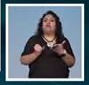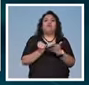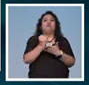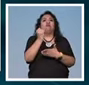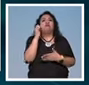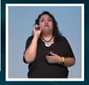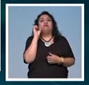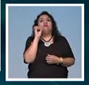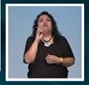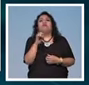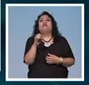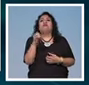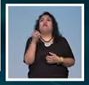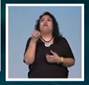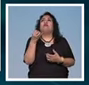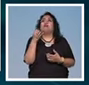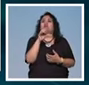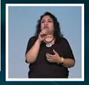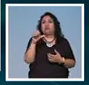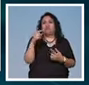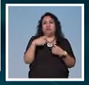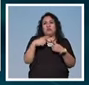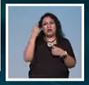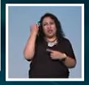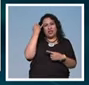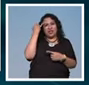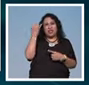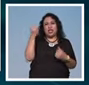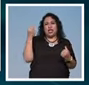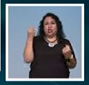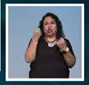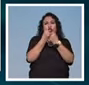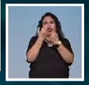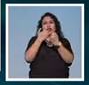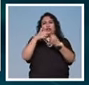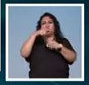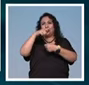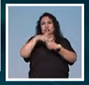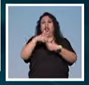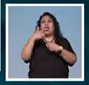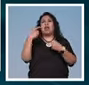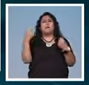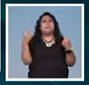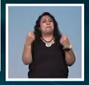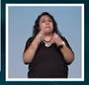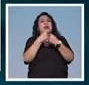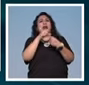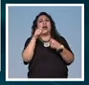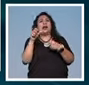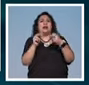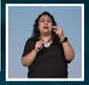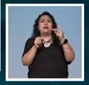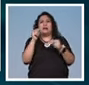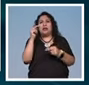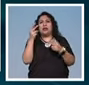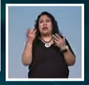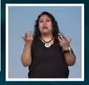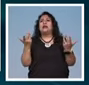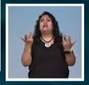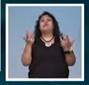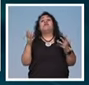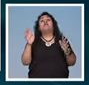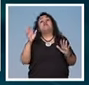decididamente metida en la idea del choque social, de la contradicción de las clases, de